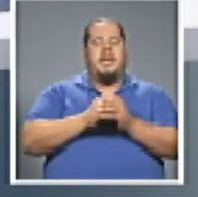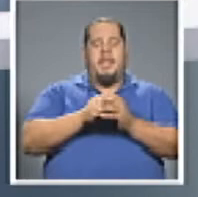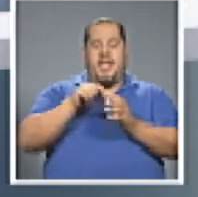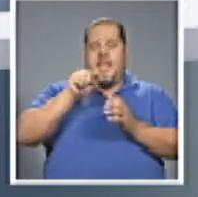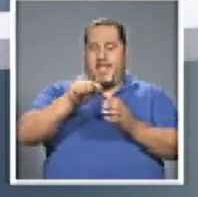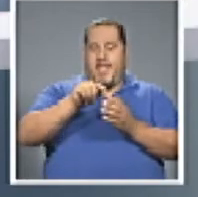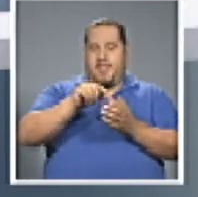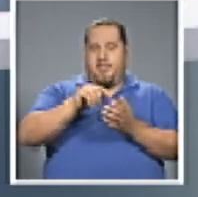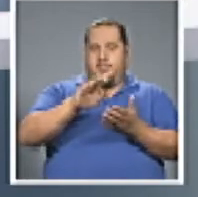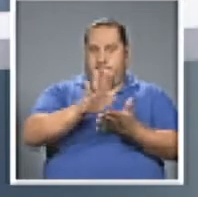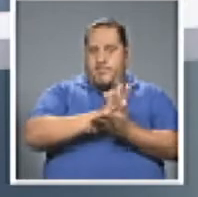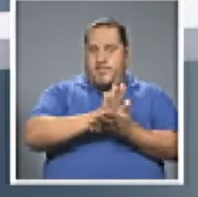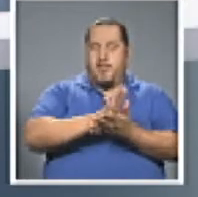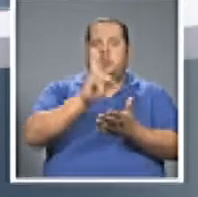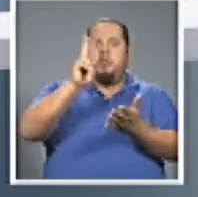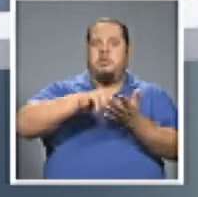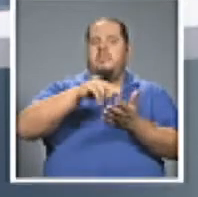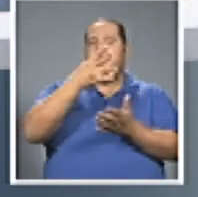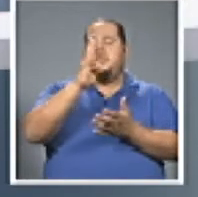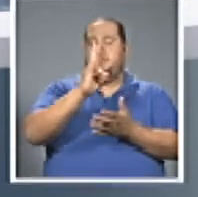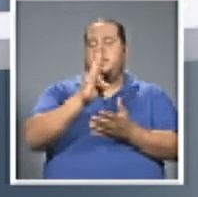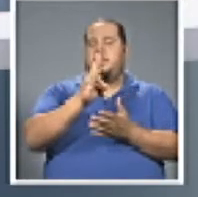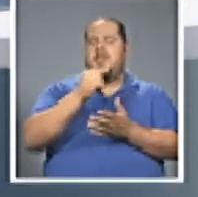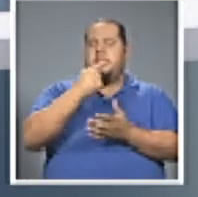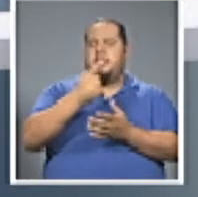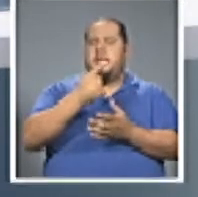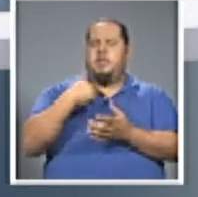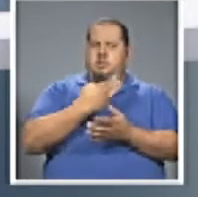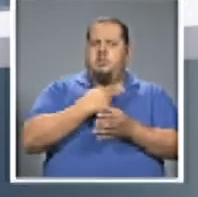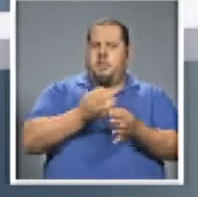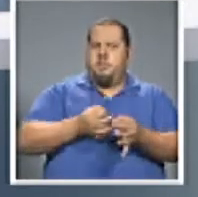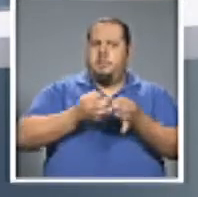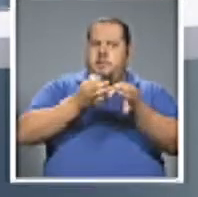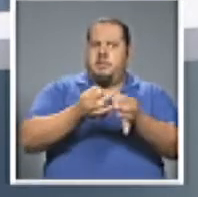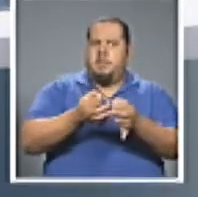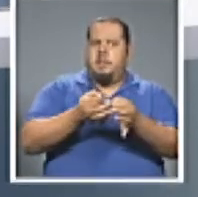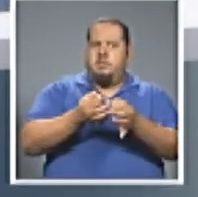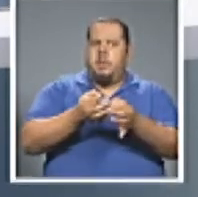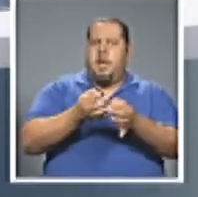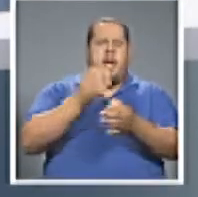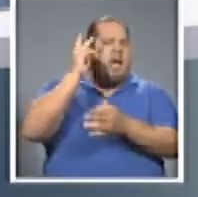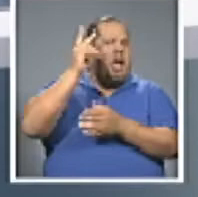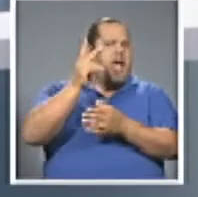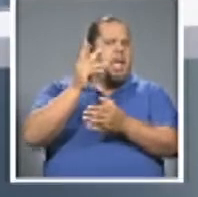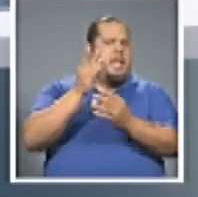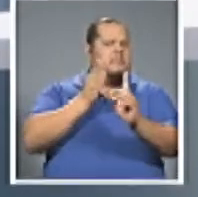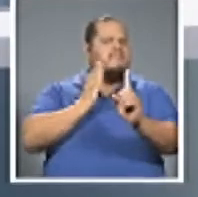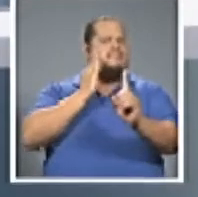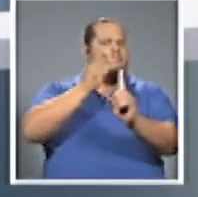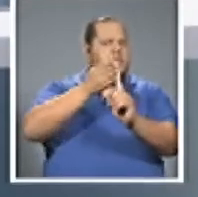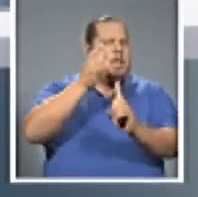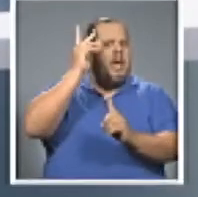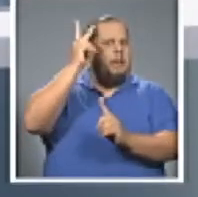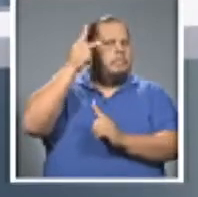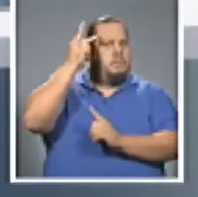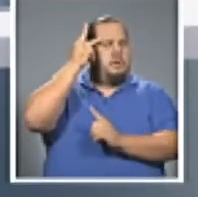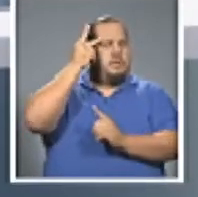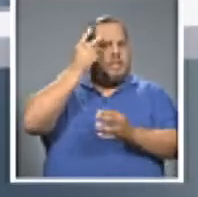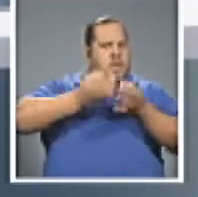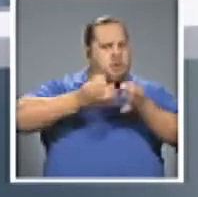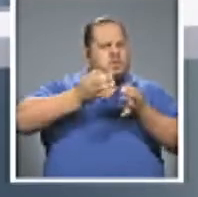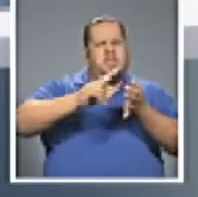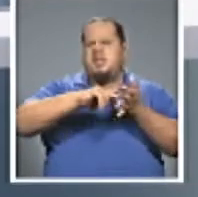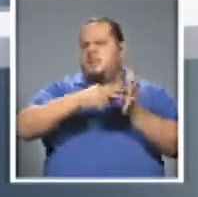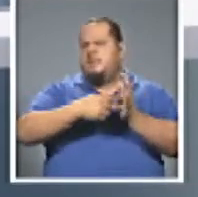2017 de la UNICEF, donde dice que estamos avanzando, señor Gordon, hacia las políticas realmente justas. ¿Qué significa eso, de